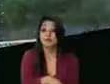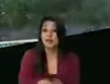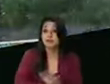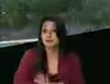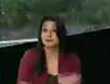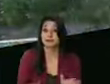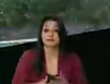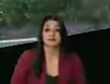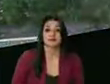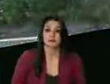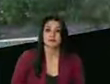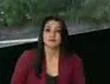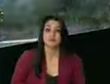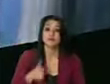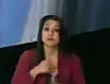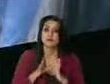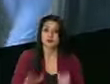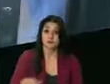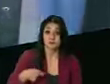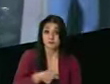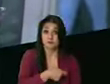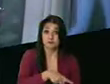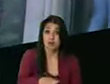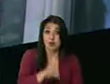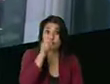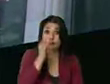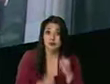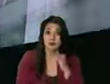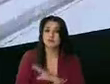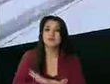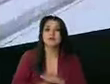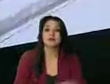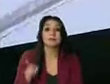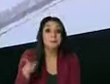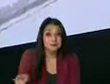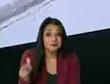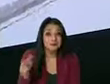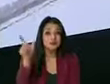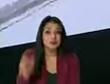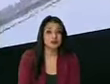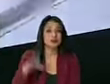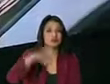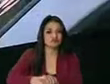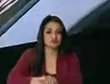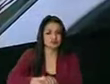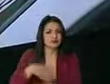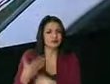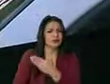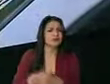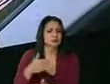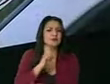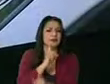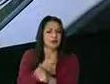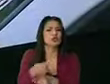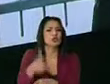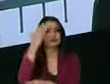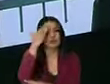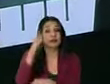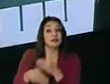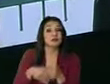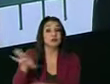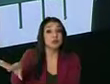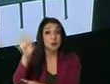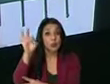todo. Nosotros como ciudadanos no tenemos por qué pagar un centavo de esta gente, pero esta gente que tarde o temprano, como usted dice, van a